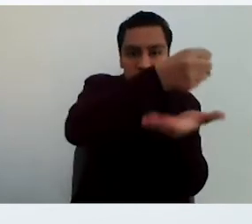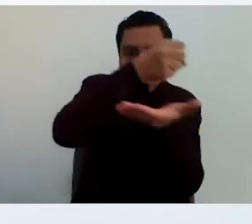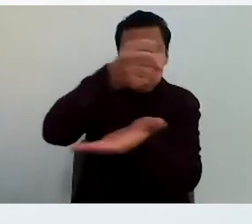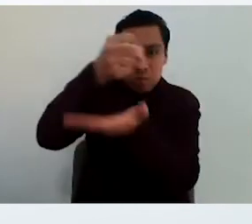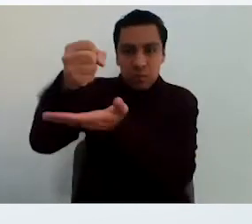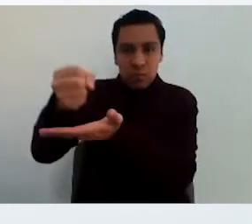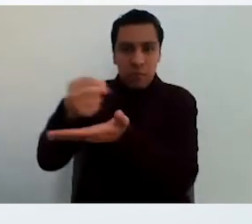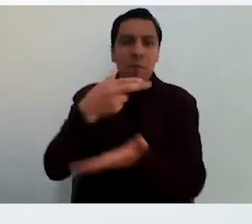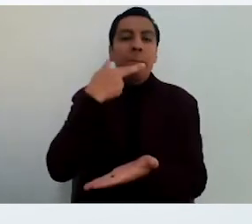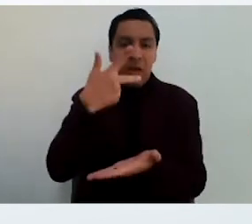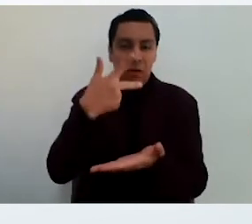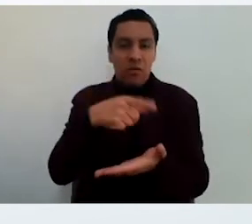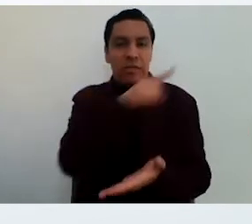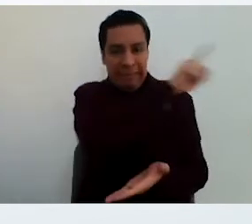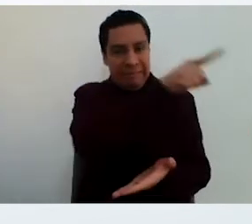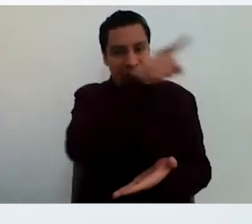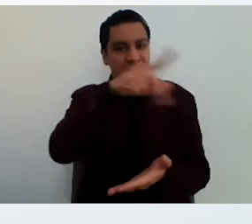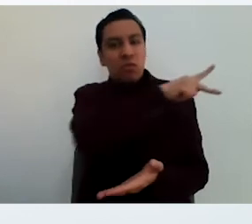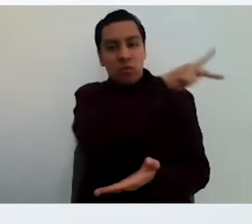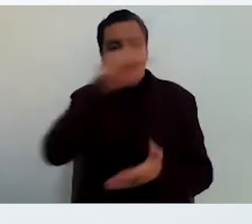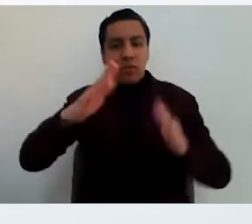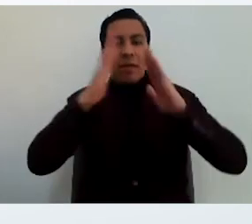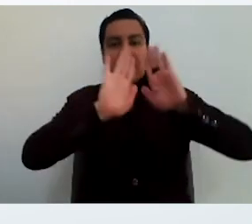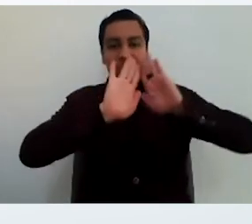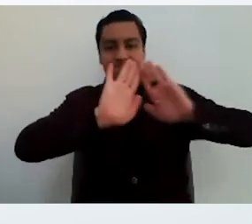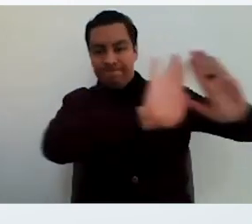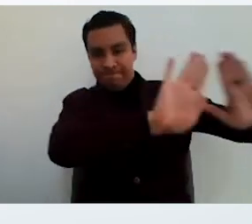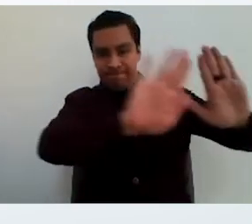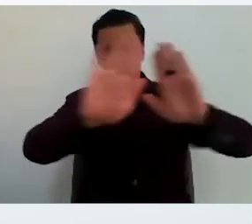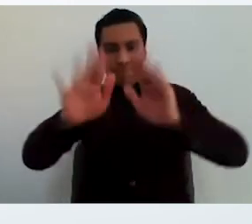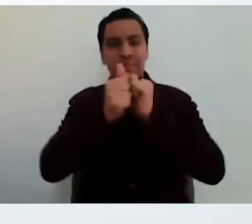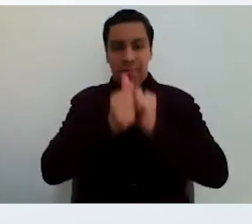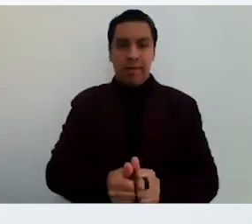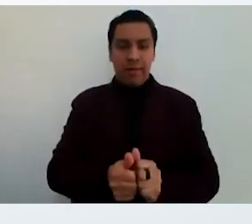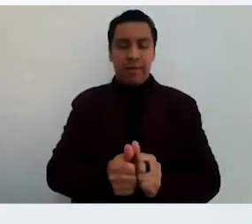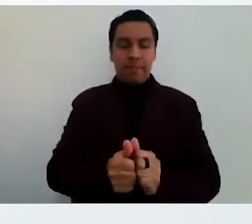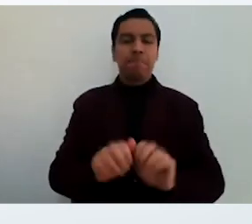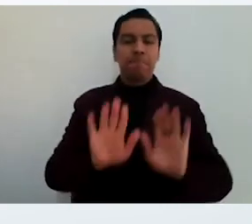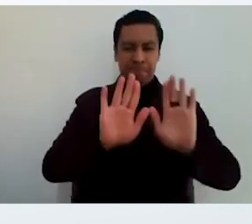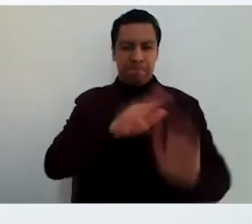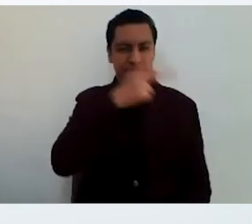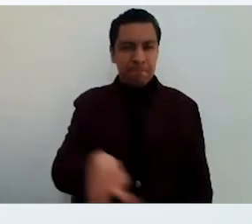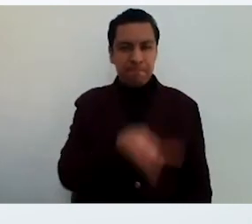que están separados de por sí. Bueno, nos siguen preguntando acerca